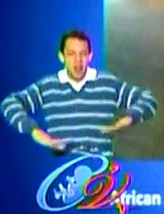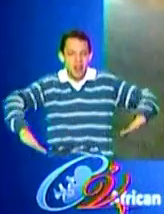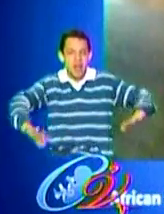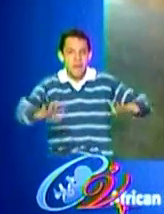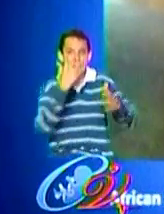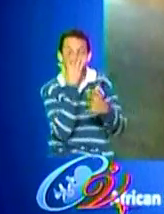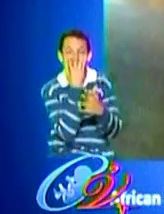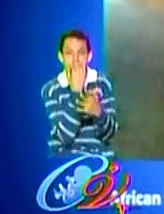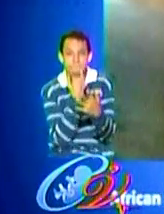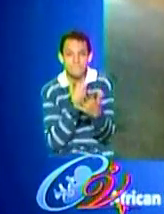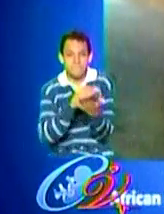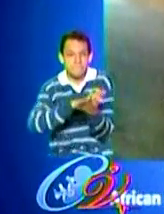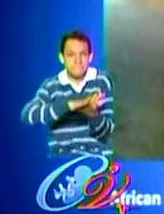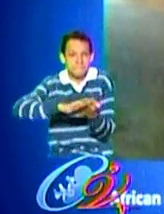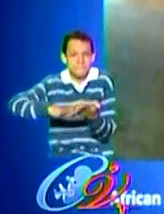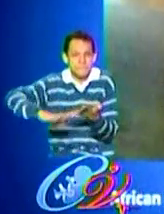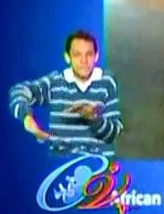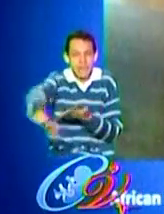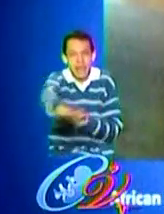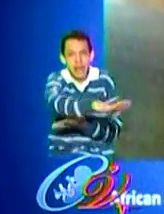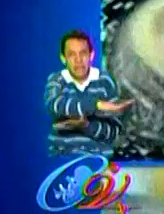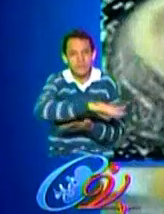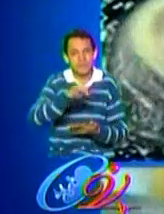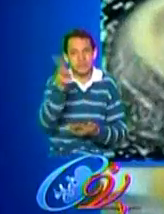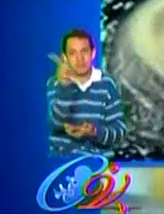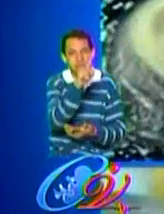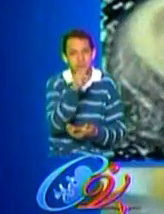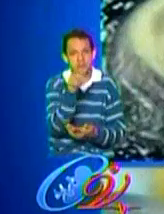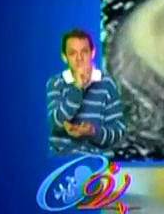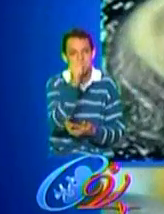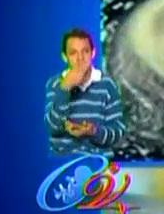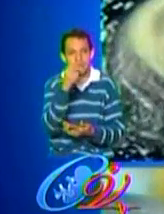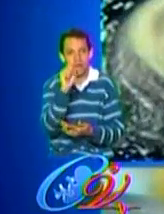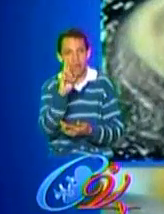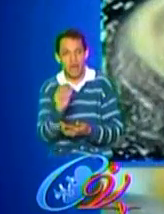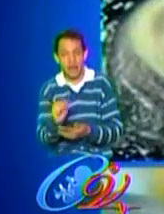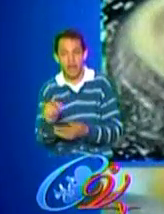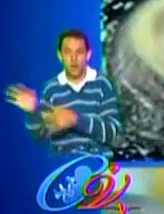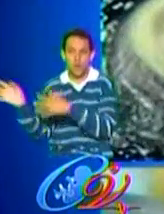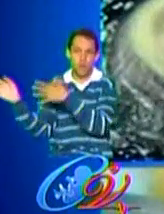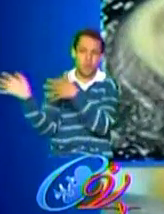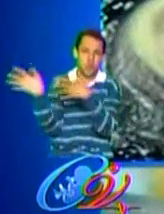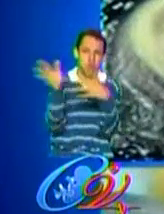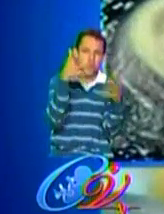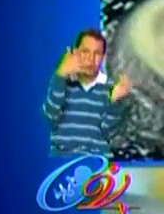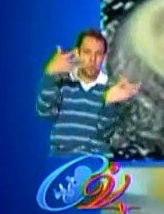la tierra, y estos metales pesados se vienen por los vientos del Atlántico hacia